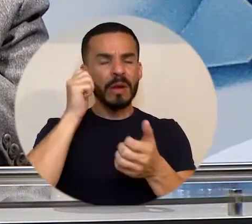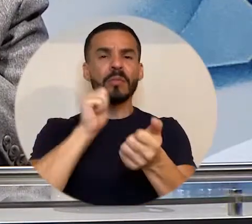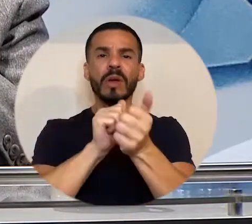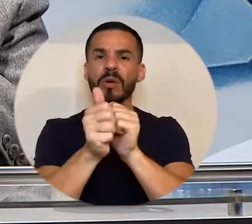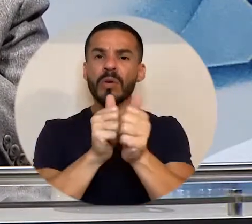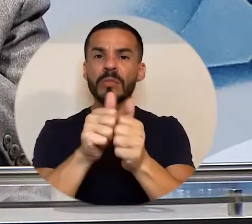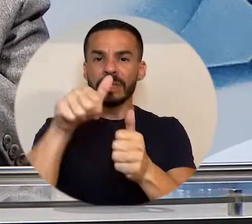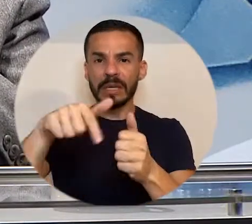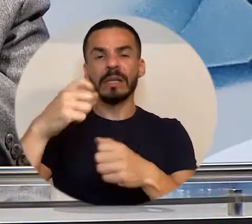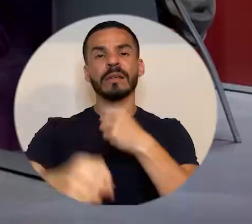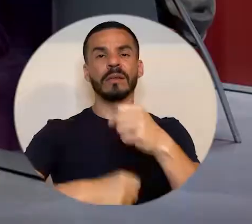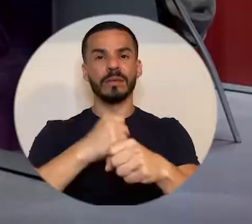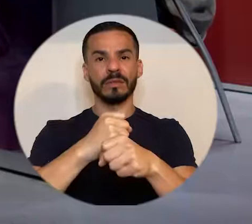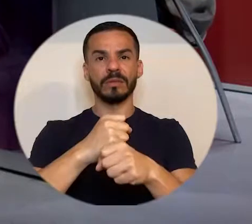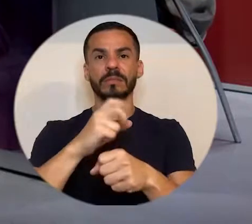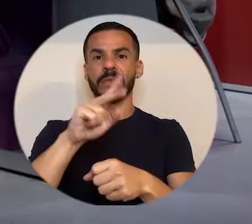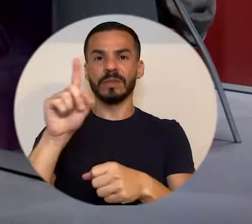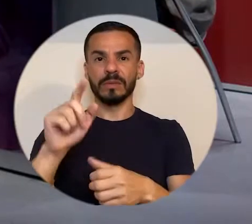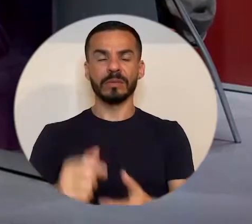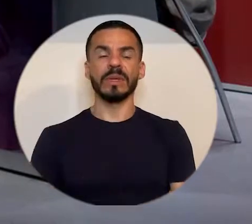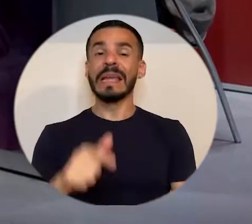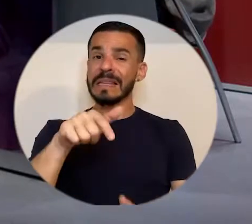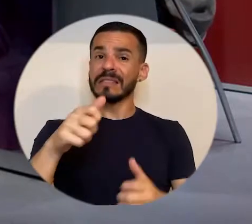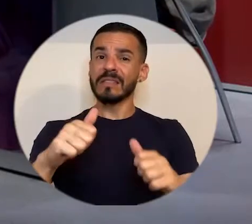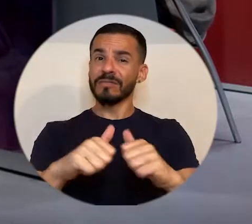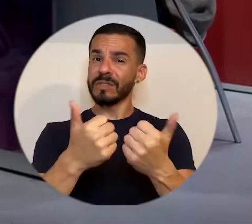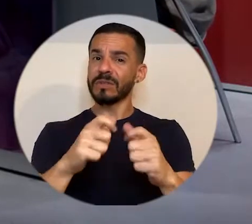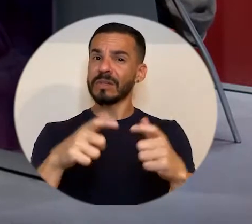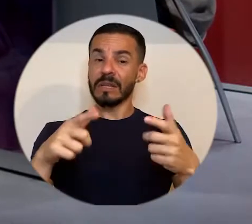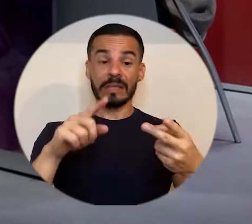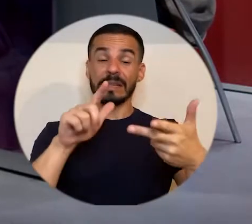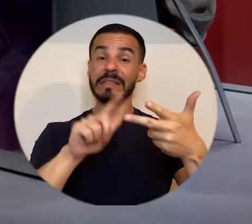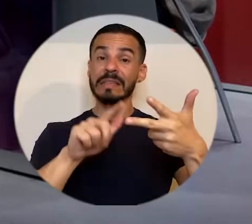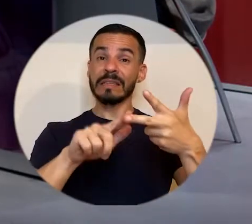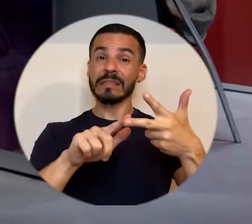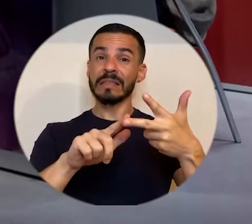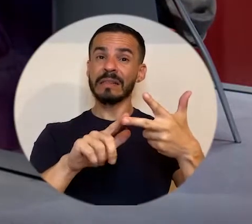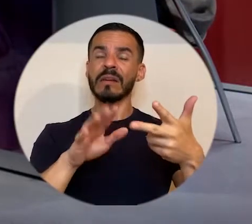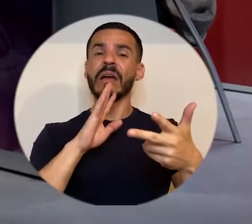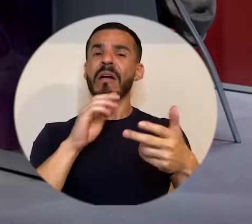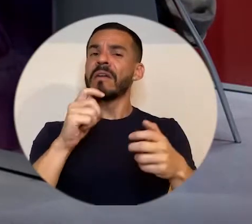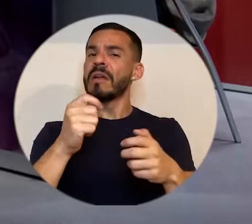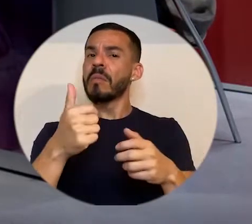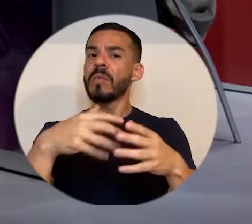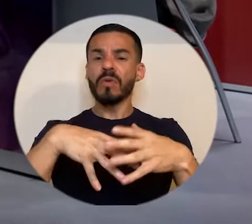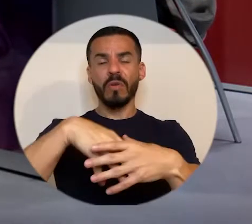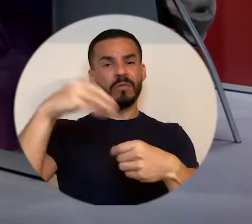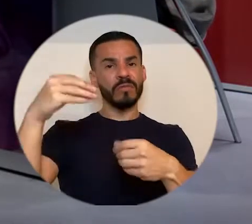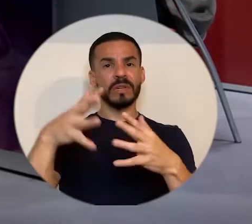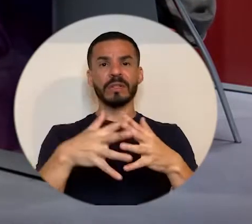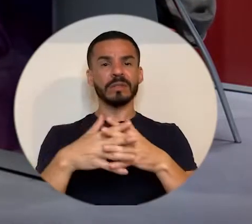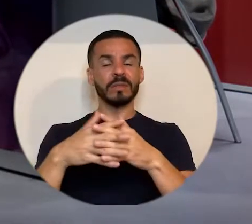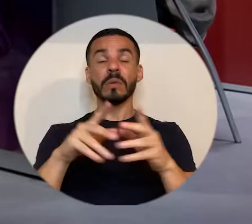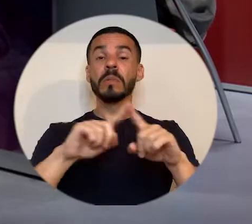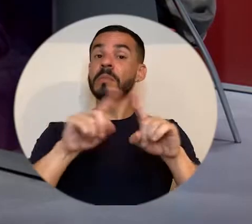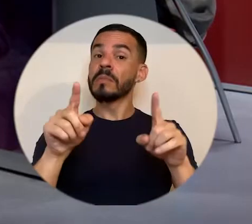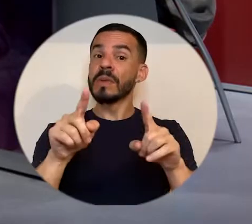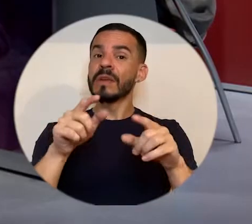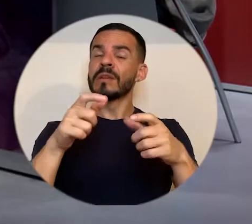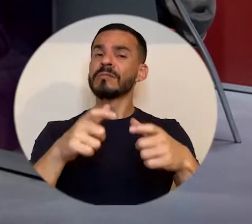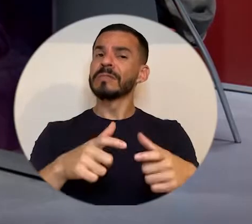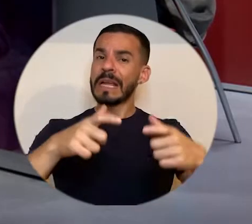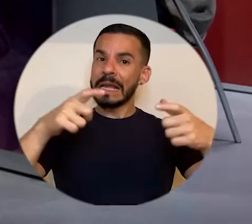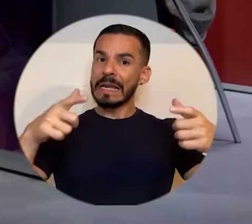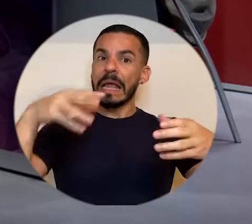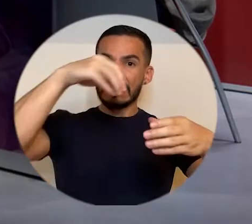siglo XXI. Entonces es un reto muy grande. Y el tercer reto es uno que se habla poco fuera de los Estados Unidos, pero que es